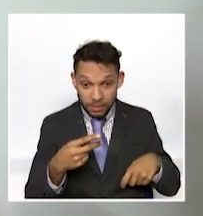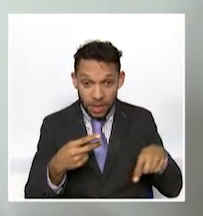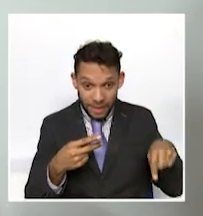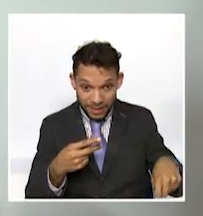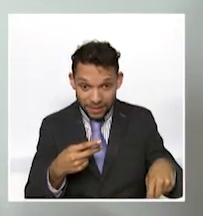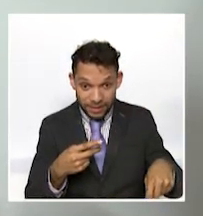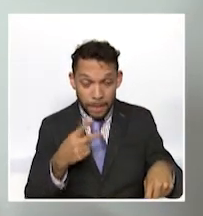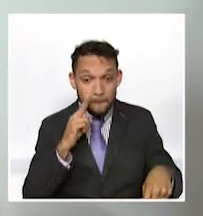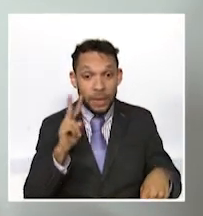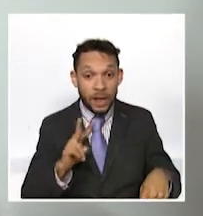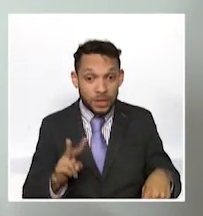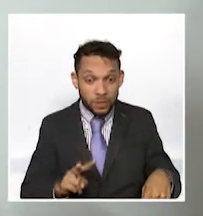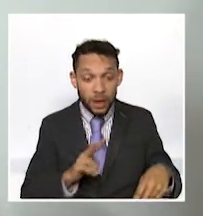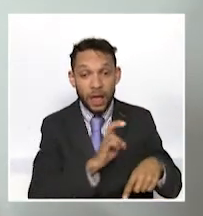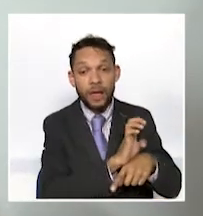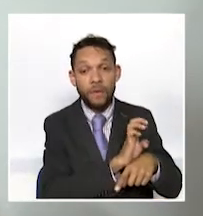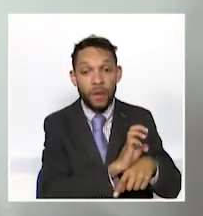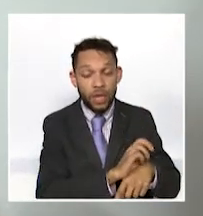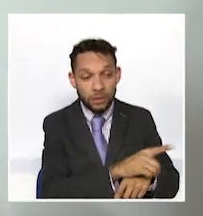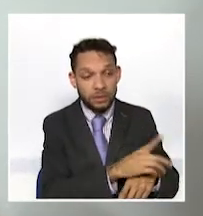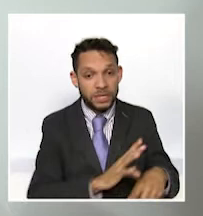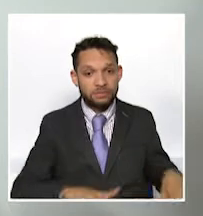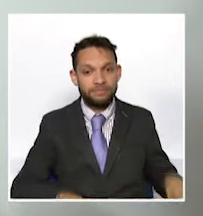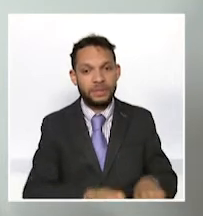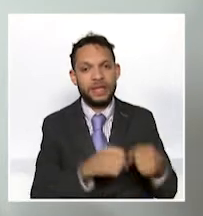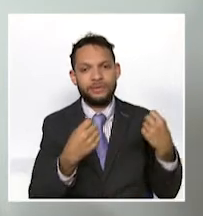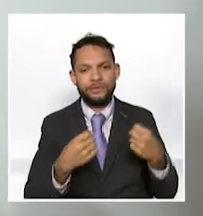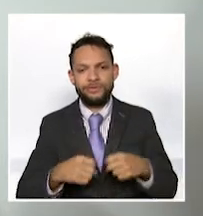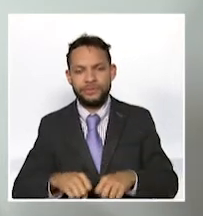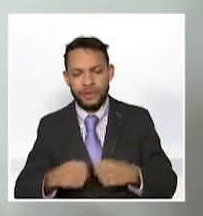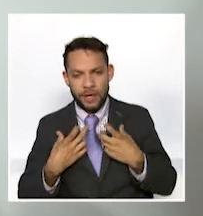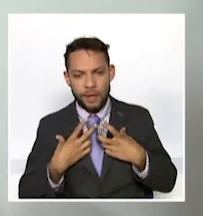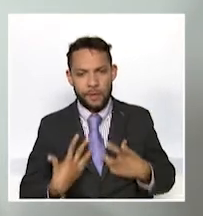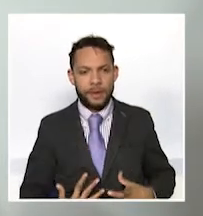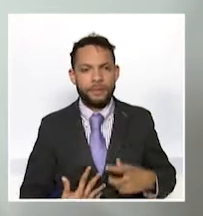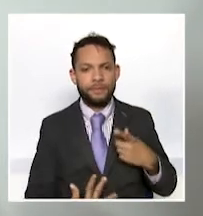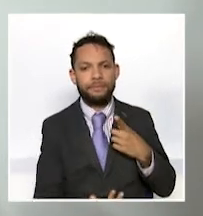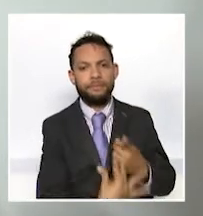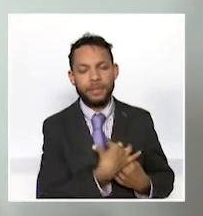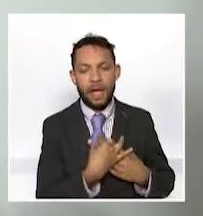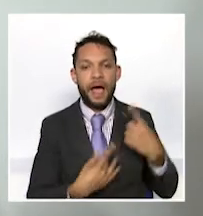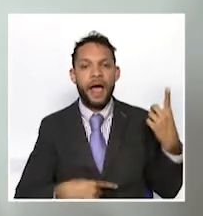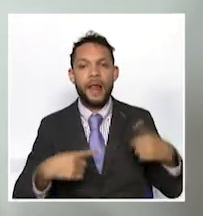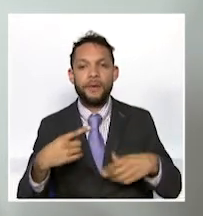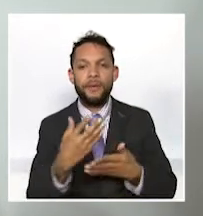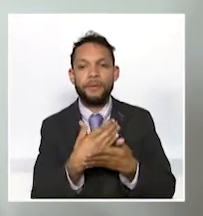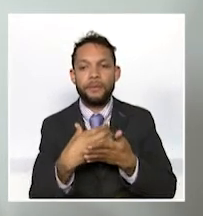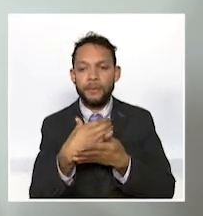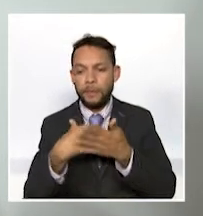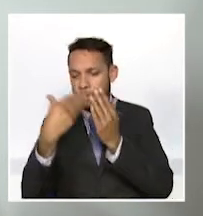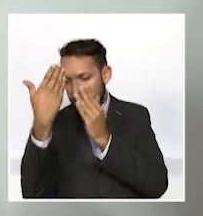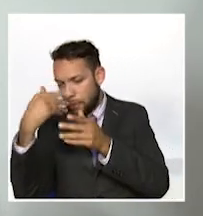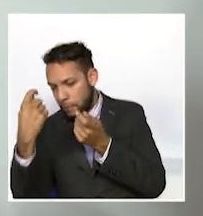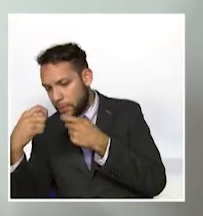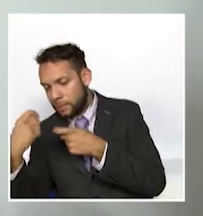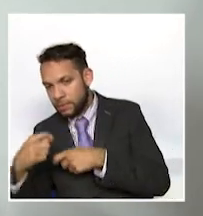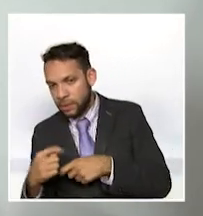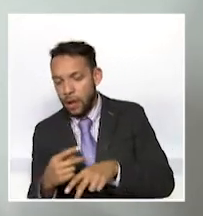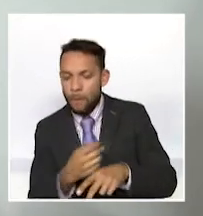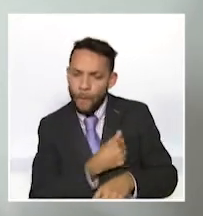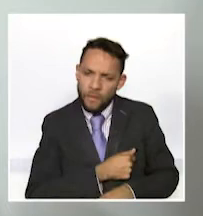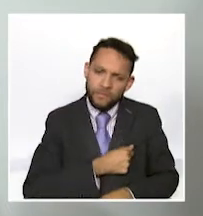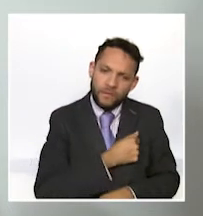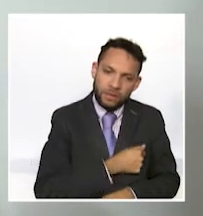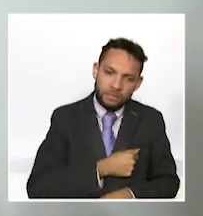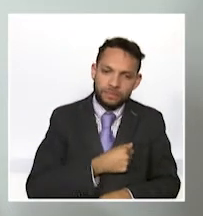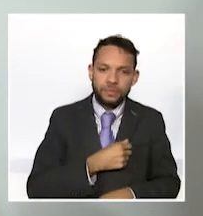2 partes y que están dejando a las personas sin riñones, que las venden al escondido en muchas tiendas naturistas y en muchas partes. Por favor,